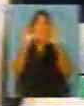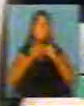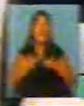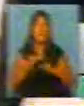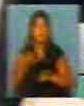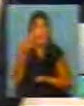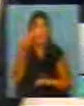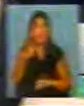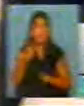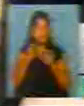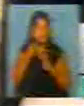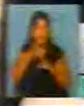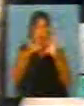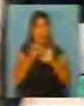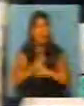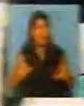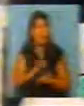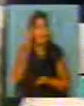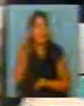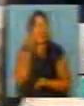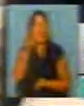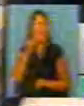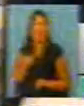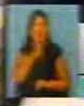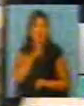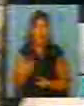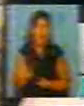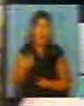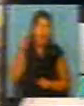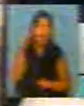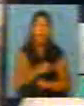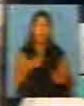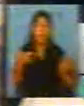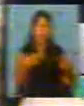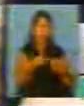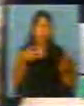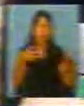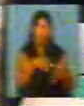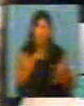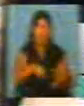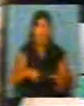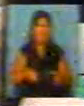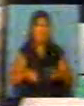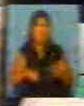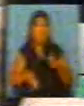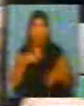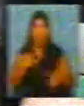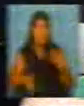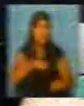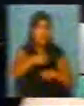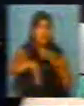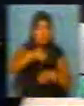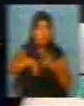violentos que se suman, que no tienen nada que ver, y que no se van a hacer cargo de pagarle los sueldos a los trabajadores, inclusive de la